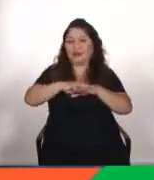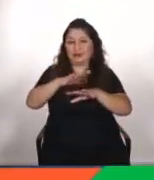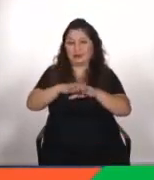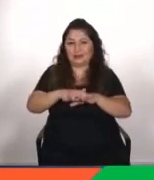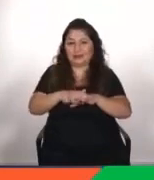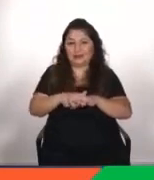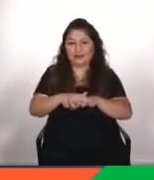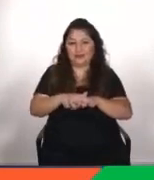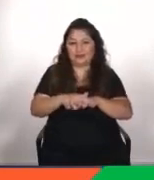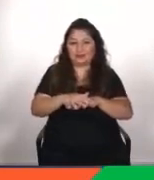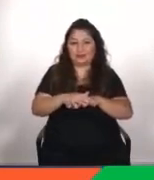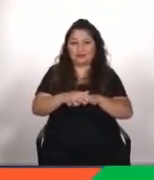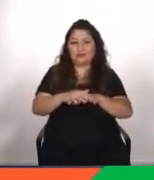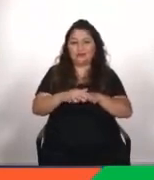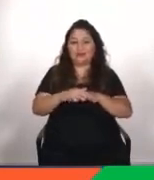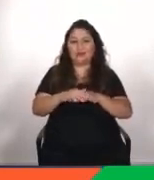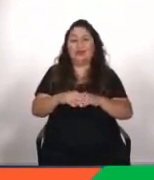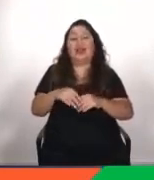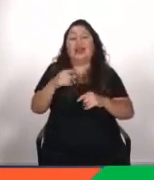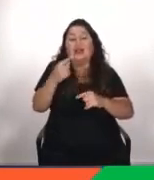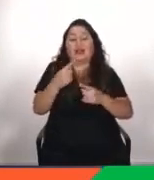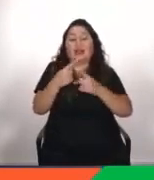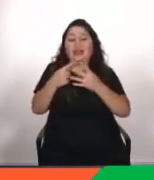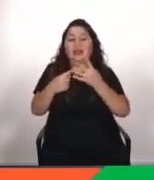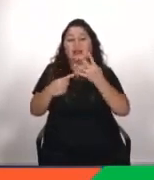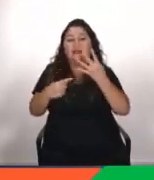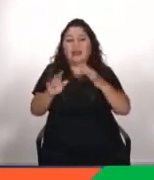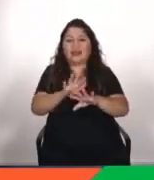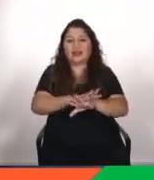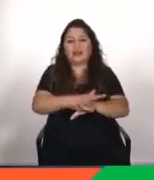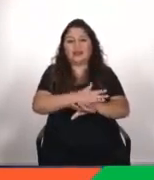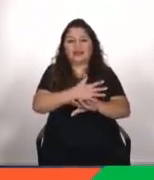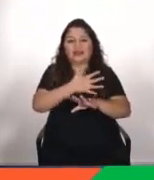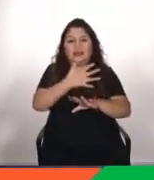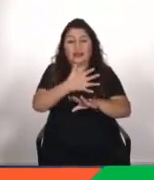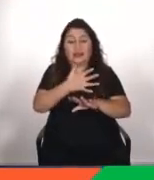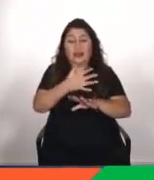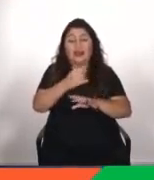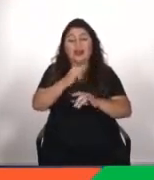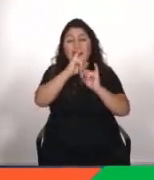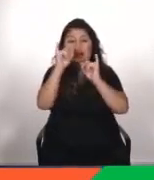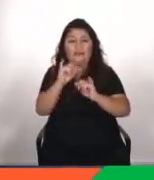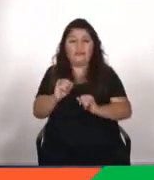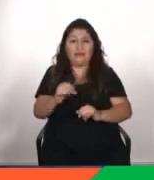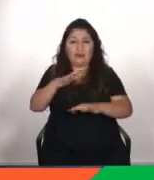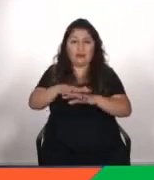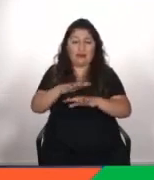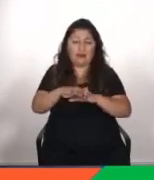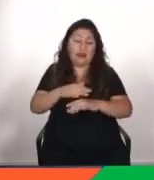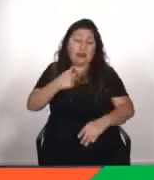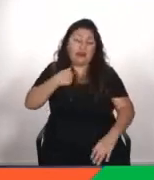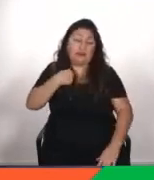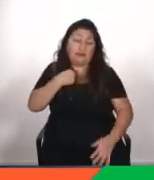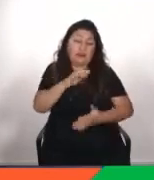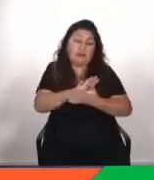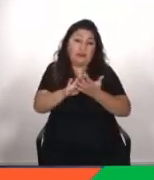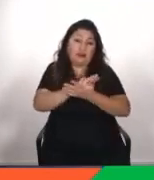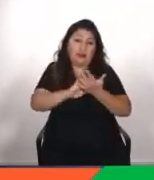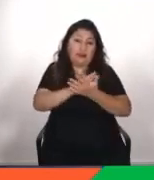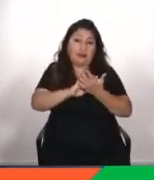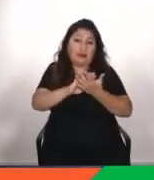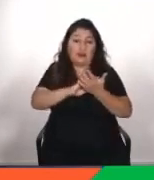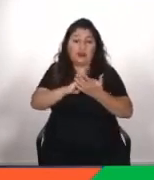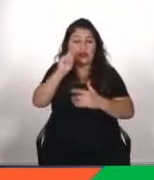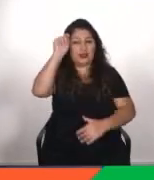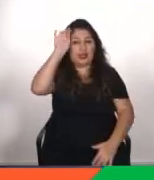para distintos gustos, ¿no? Hay distintas sensibilidades, hay distintas estéticas dentro de la matemática. A mí, por ejemplo, me gustó siempre la teoría de